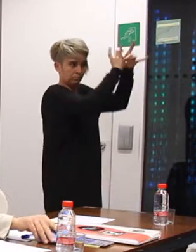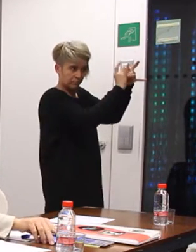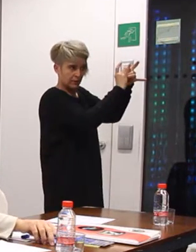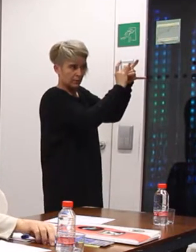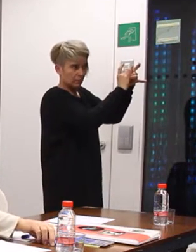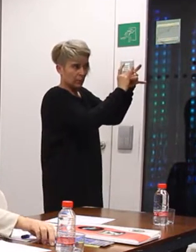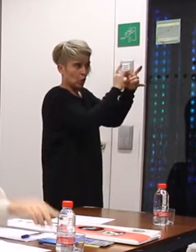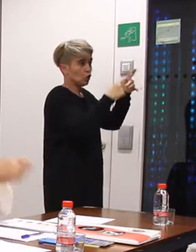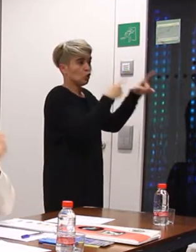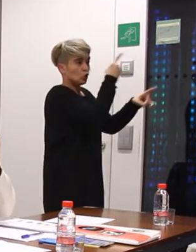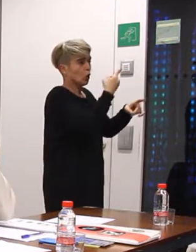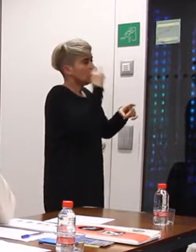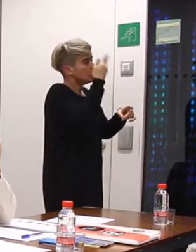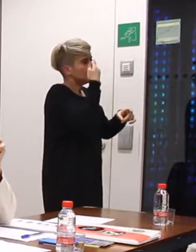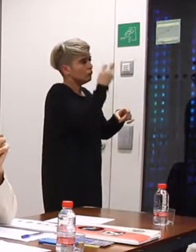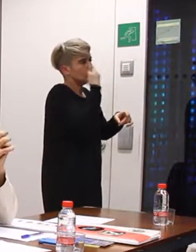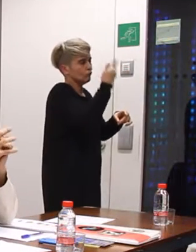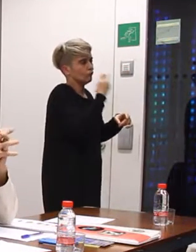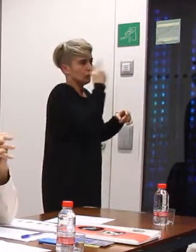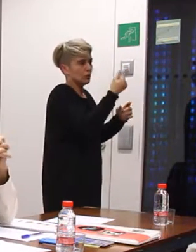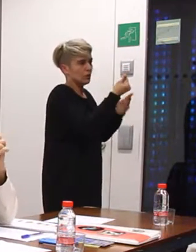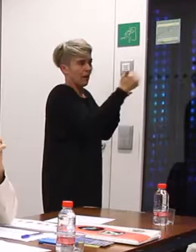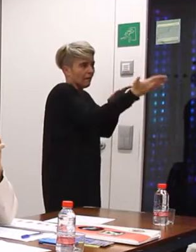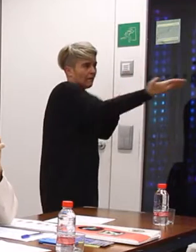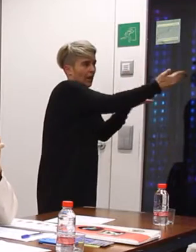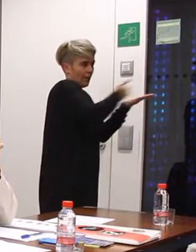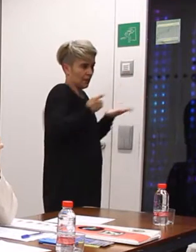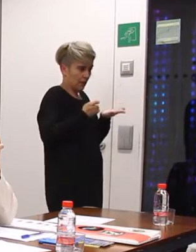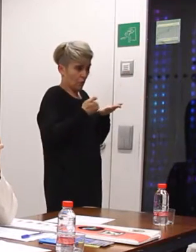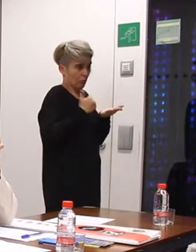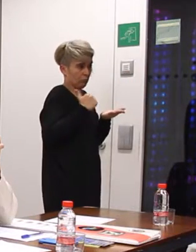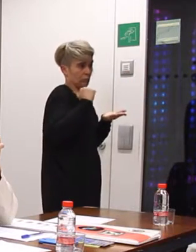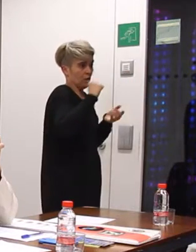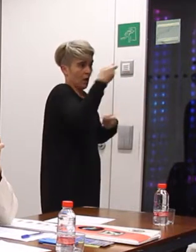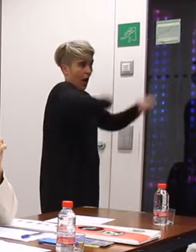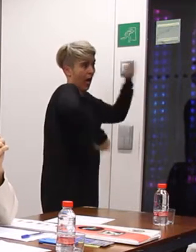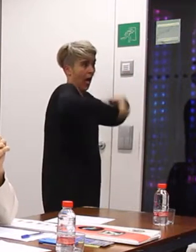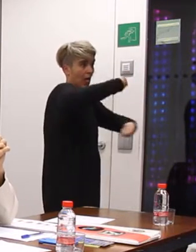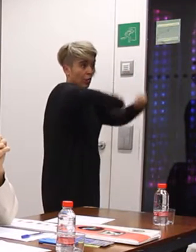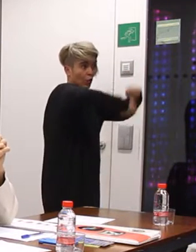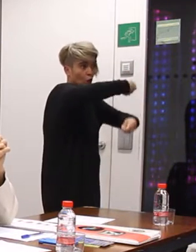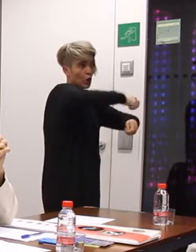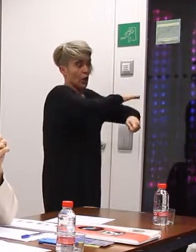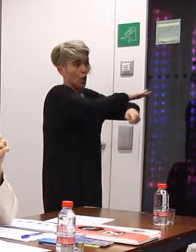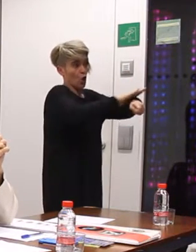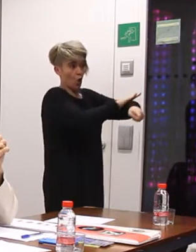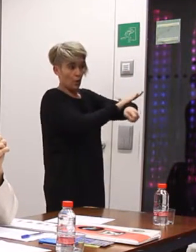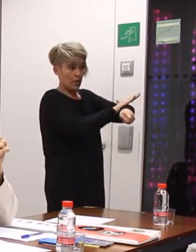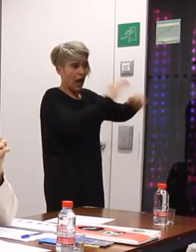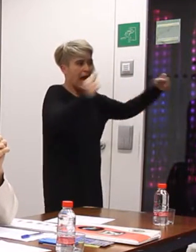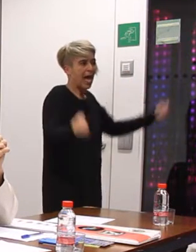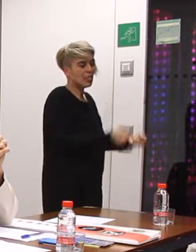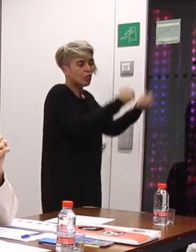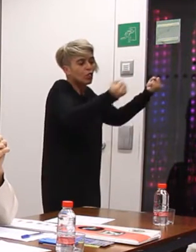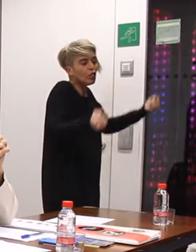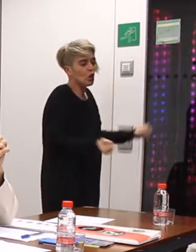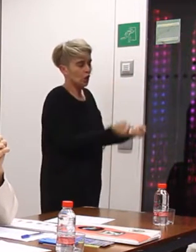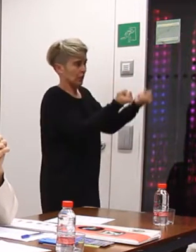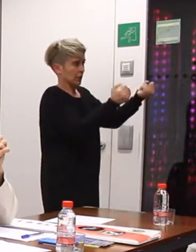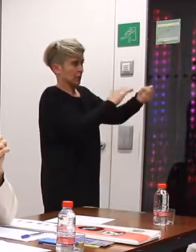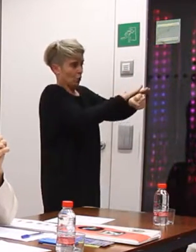acciones desde el gobierno o las no acciones desde el gobierno. Es decir, no solo